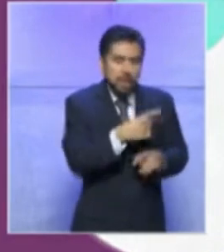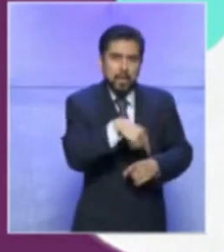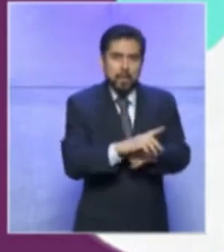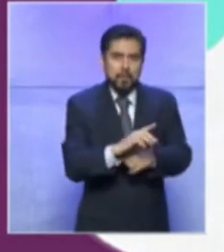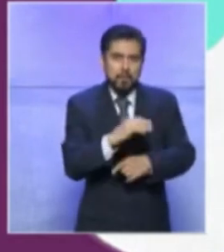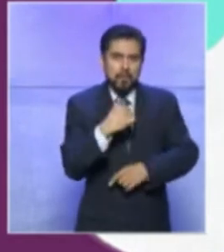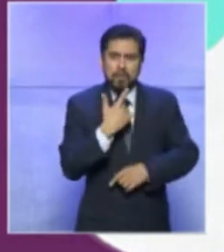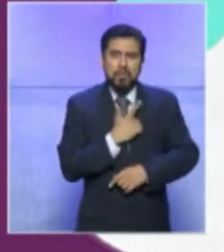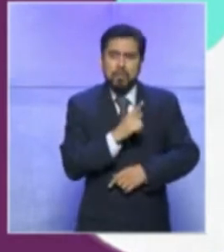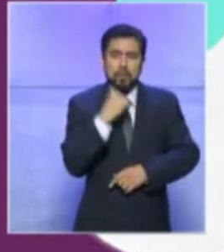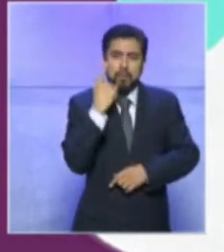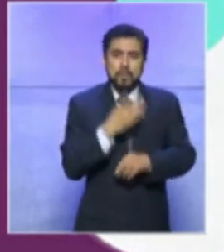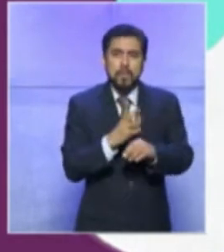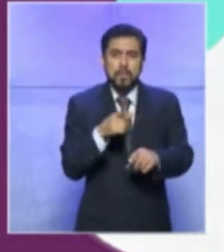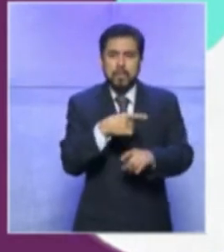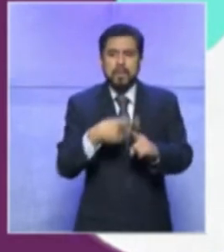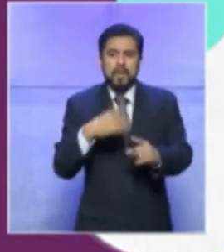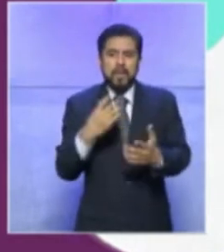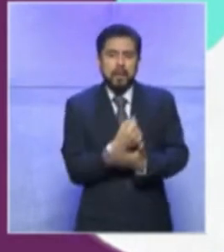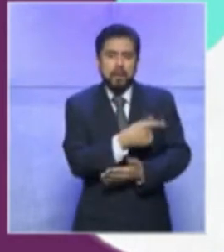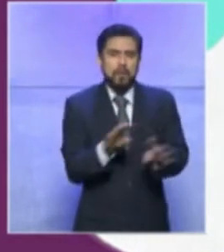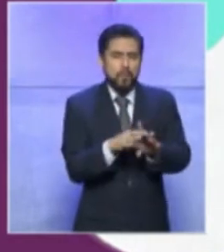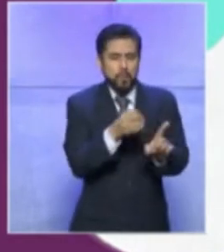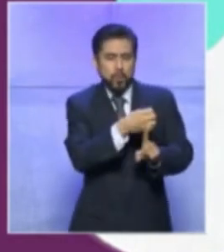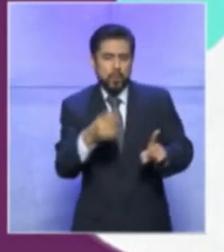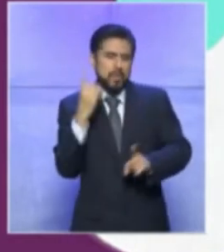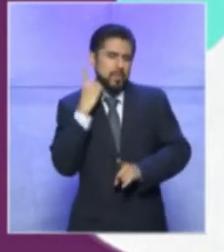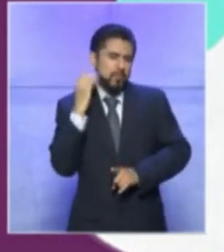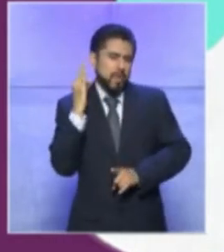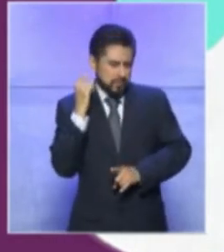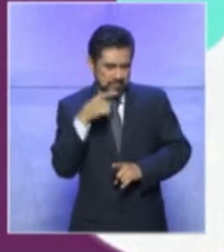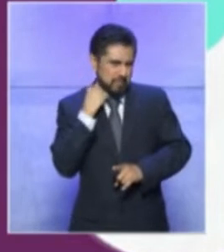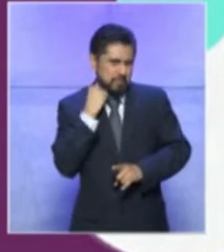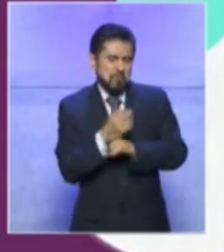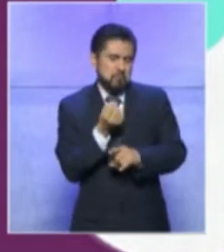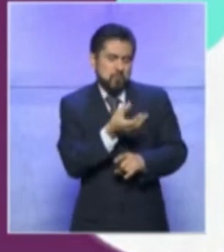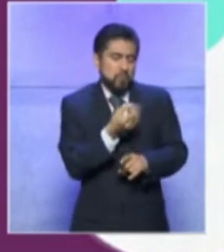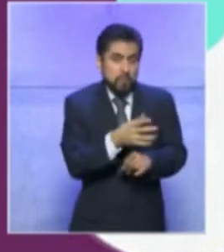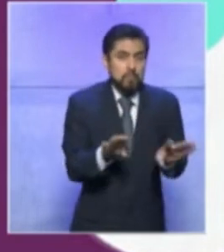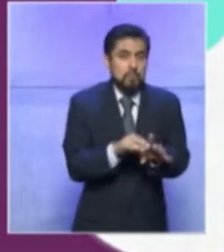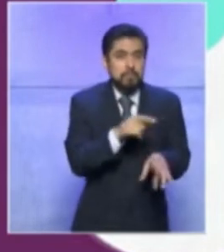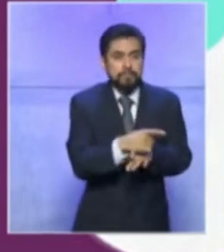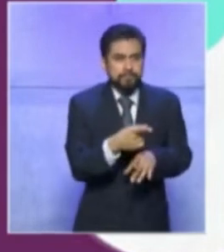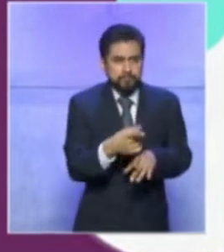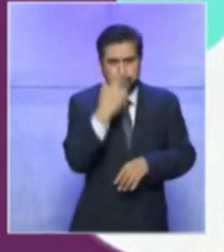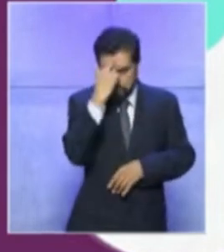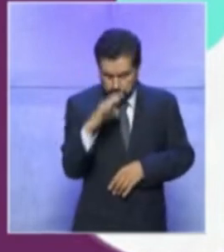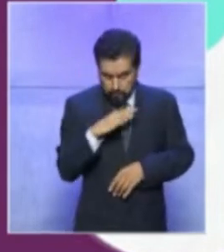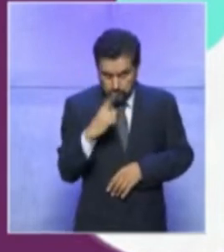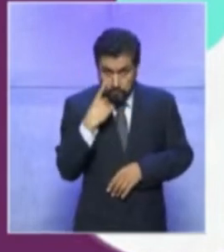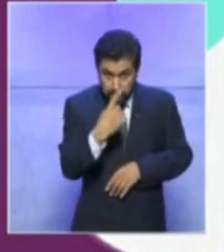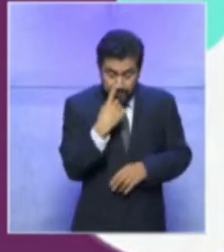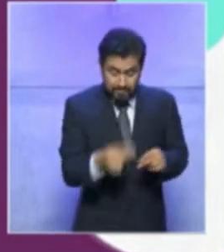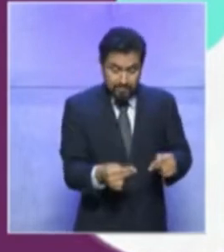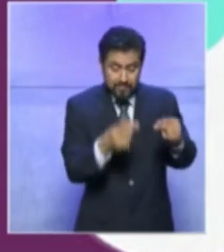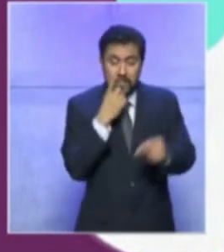bajo este contexto que también resulta necesario dar respuesta al argumento de los recurrentes en el cual sostienen que en este caso se debió